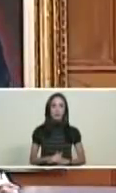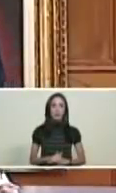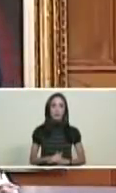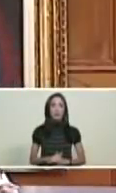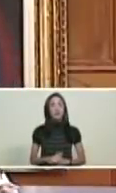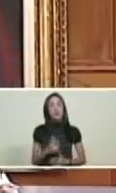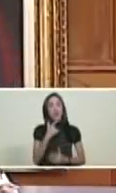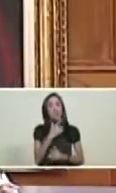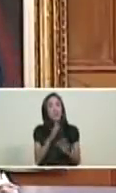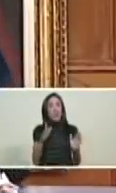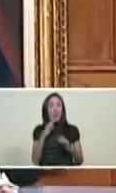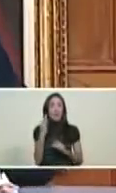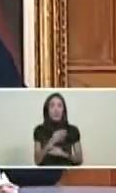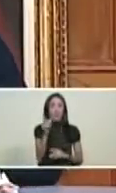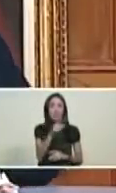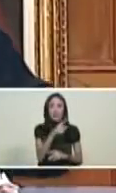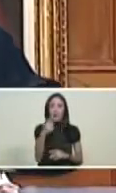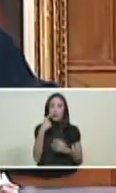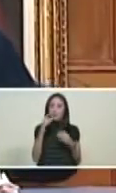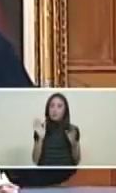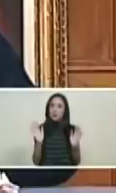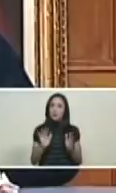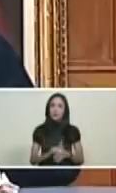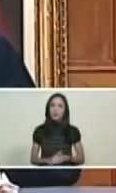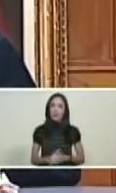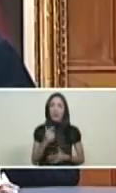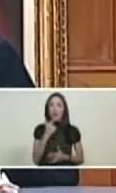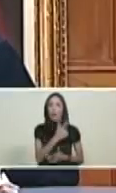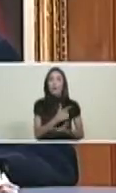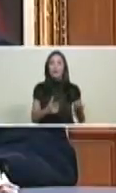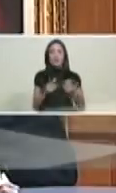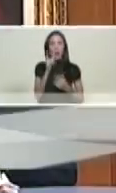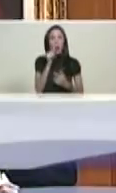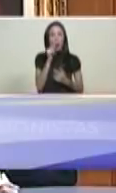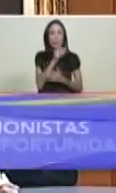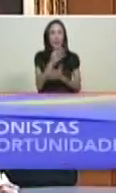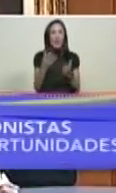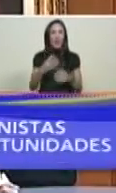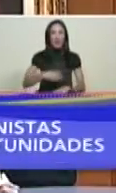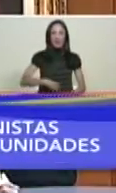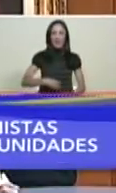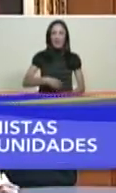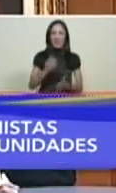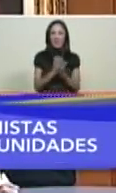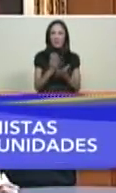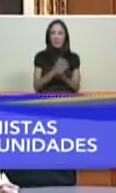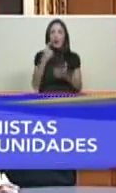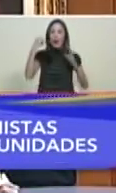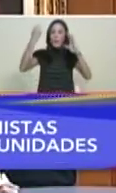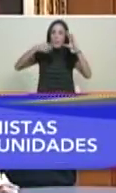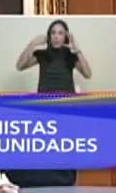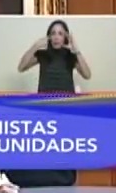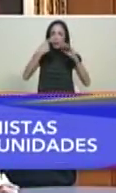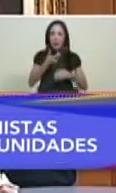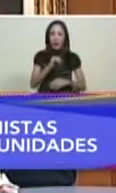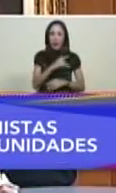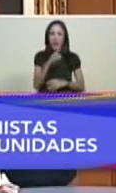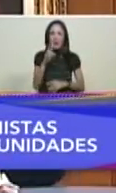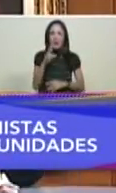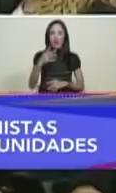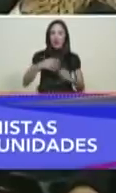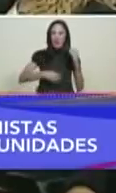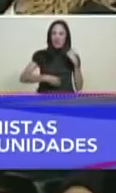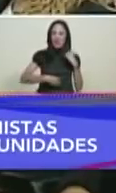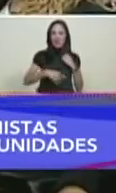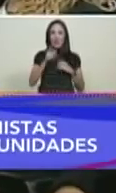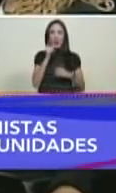digan que es verdad pues como dice el conde el guacharo por ahí no han visto un video del conde el guacharo el conde